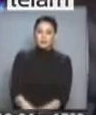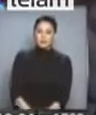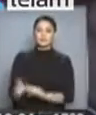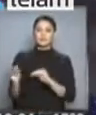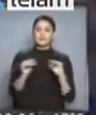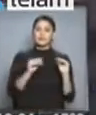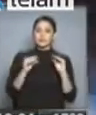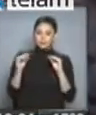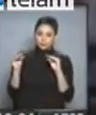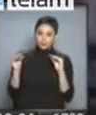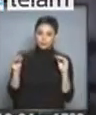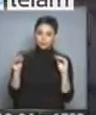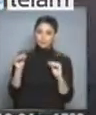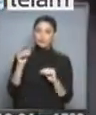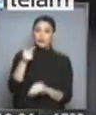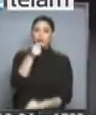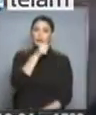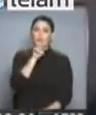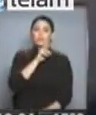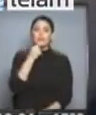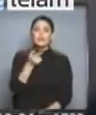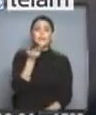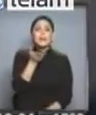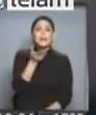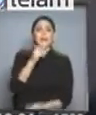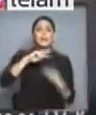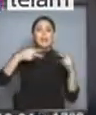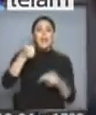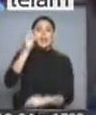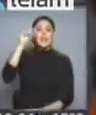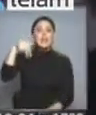todavía aquí, doctor. Pedido de estudios de ADN también